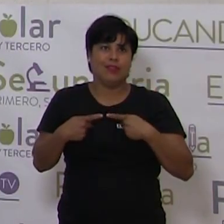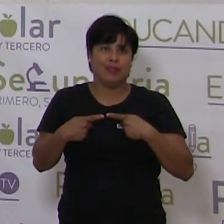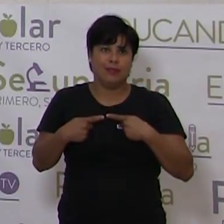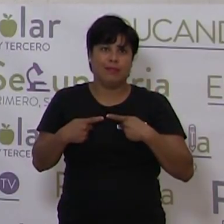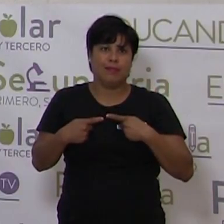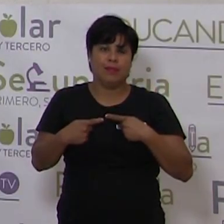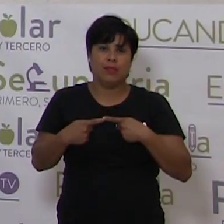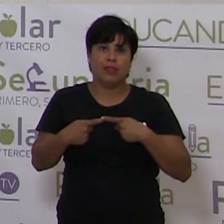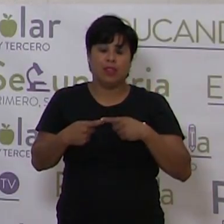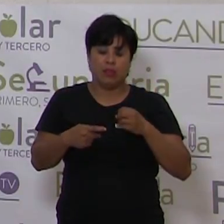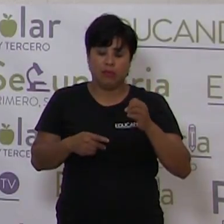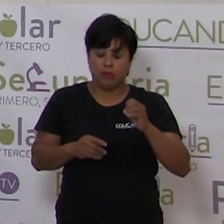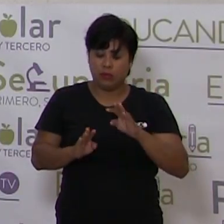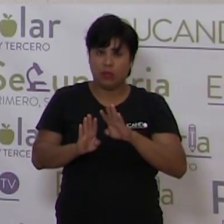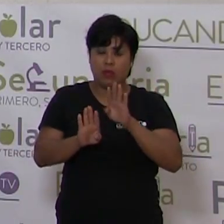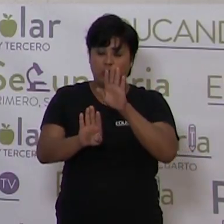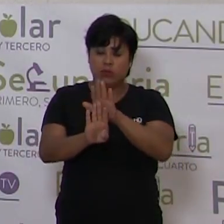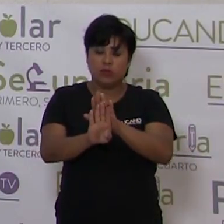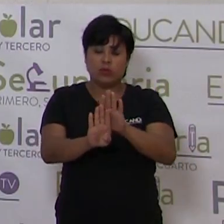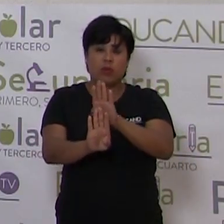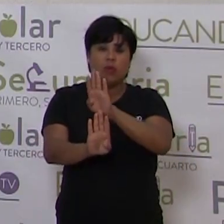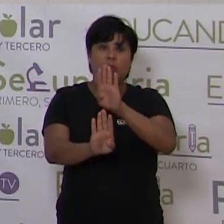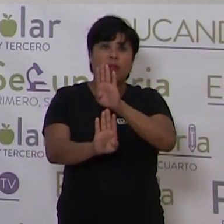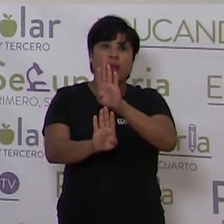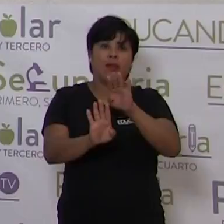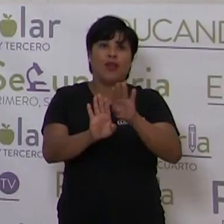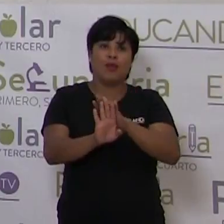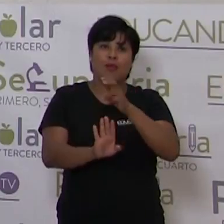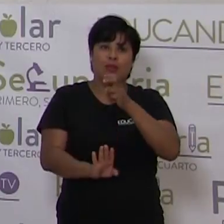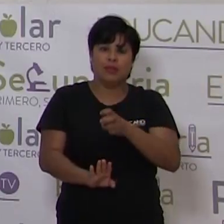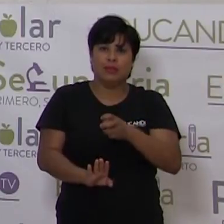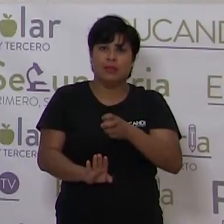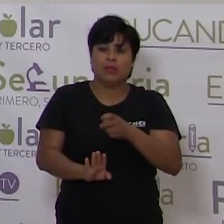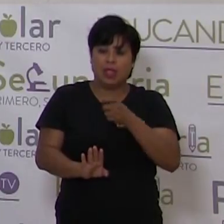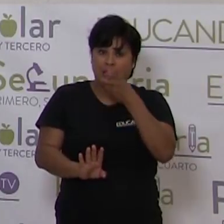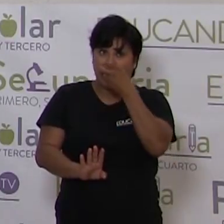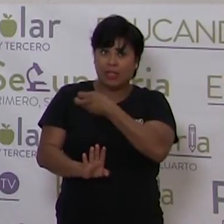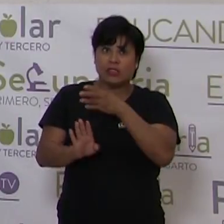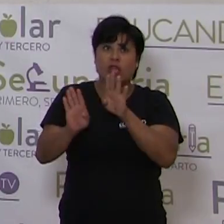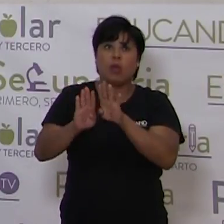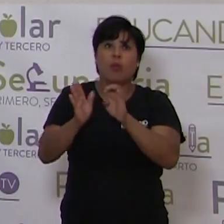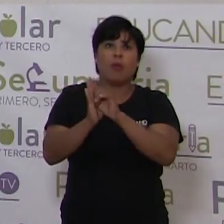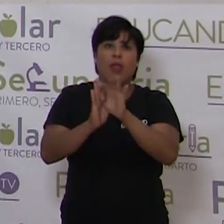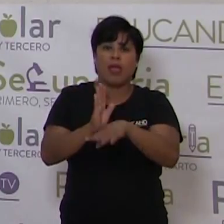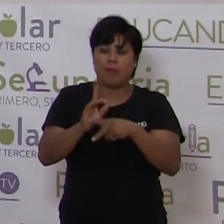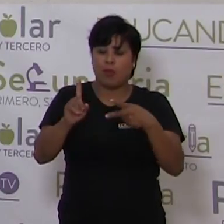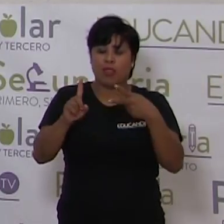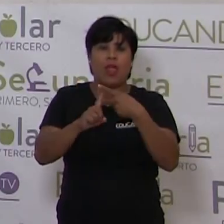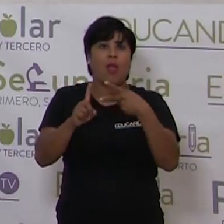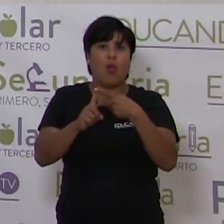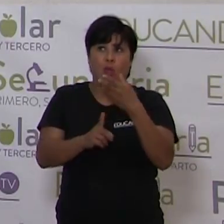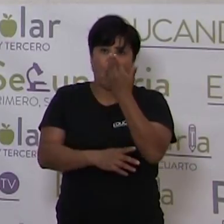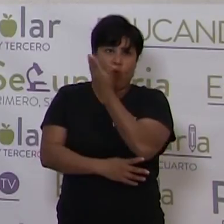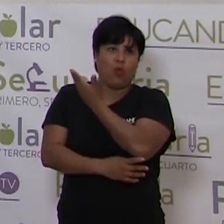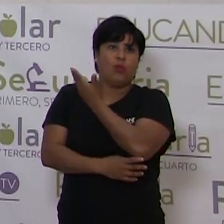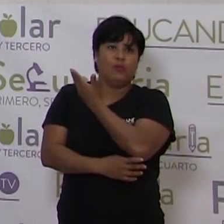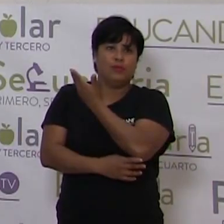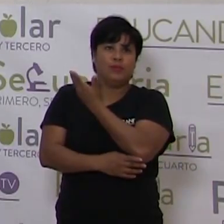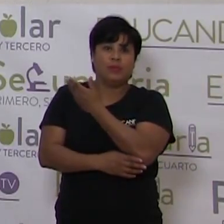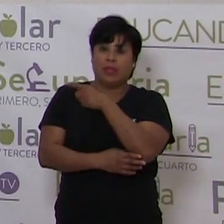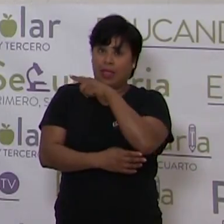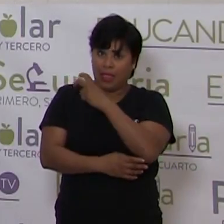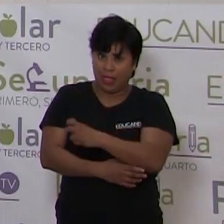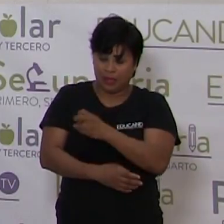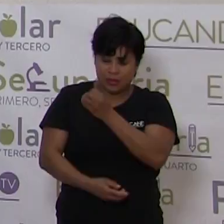Una sombra mucho más grande de lo que es. Pasaba como este triángulo. Y la